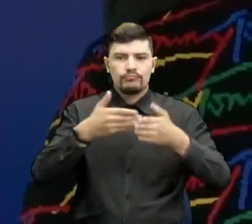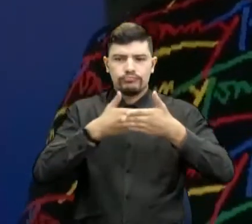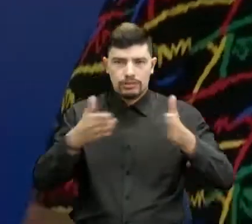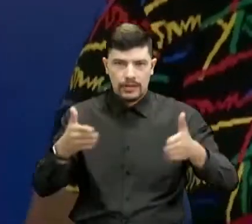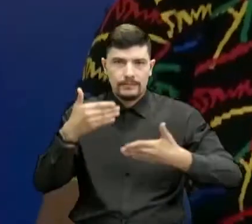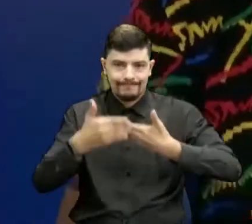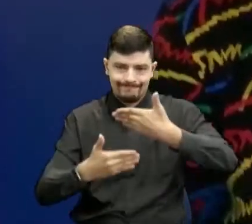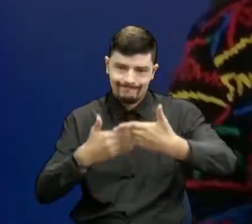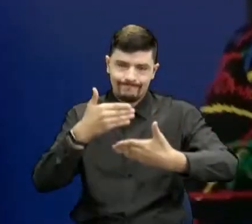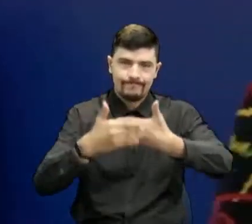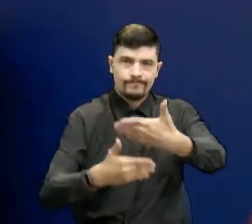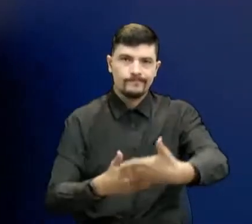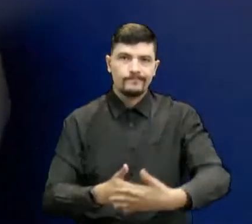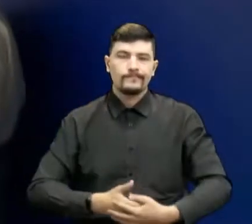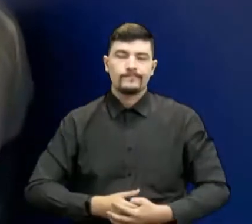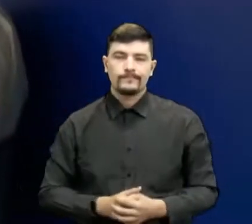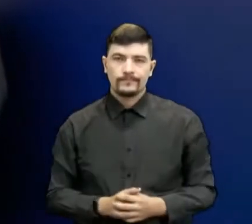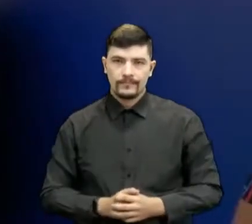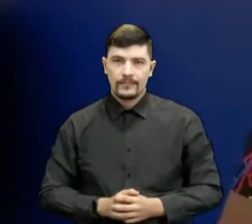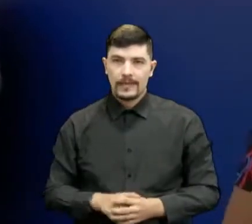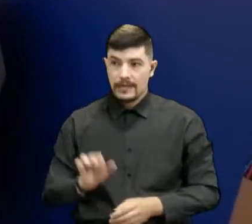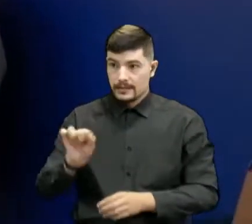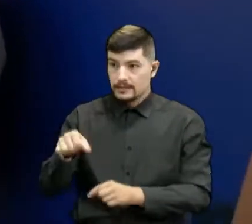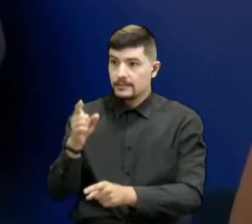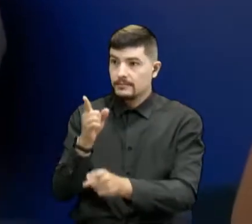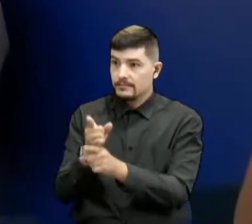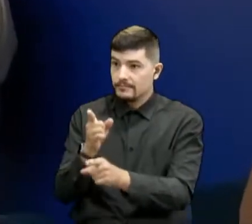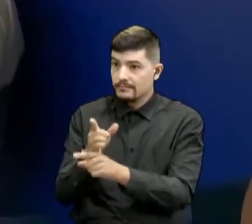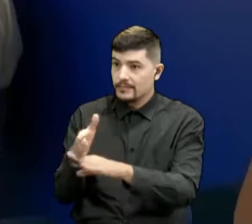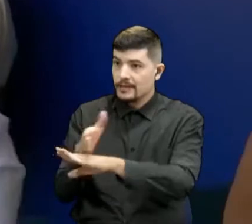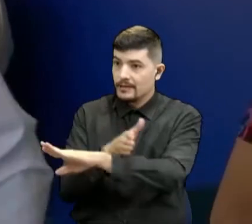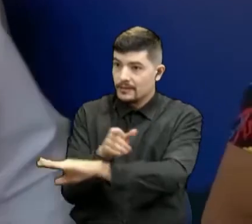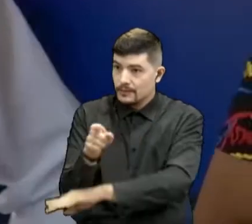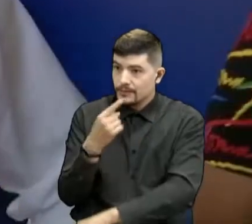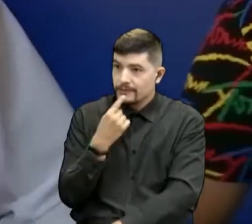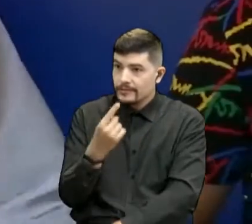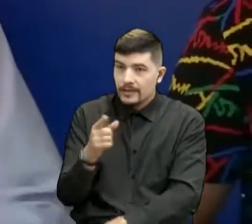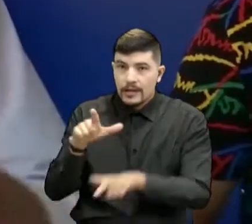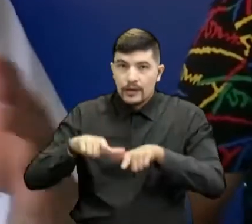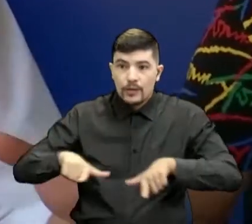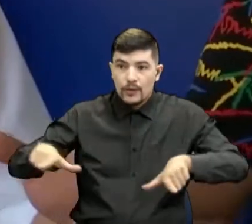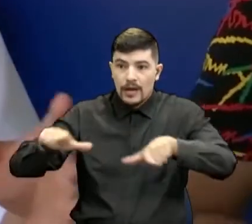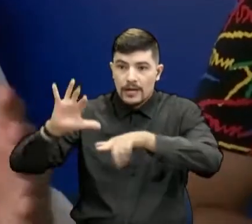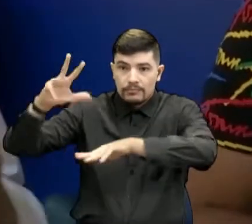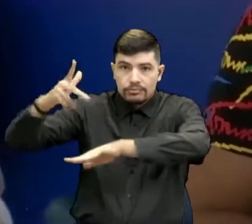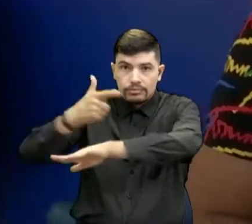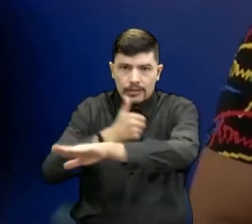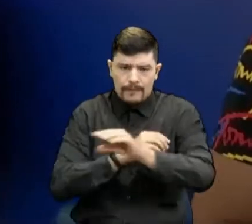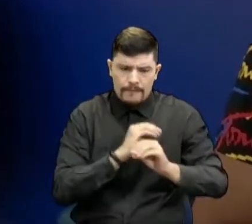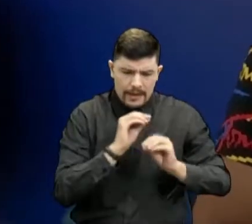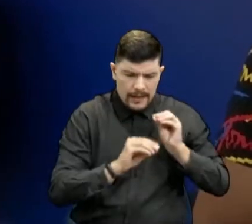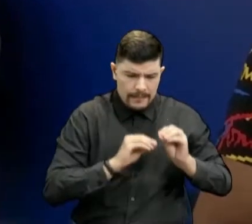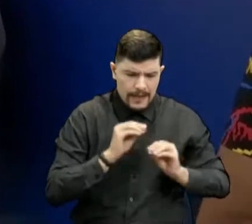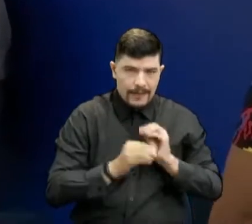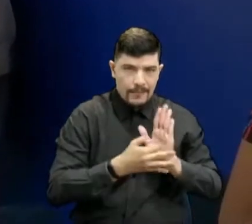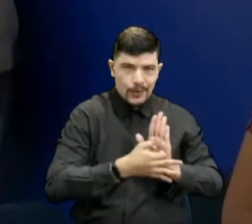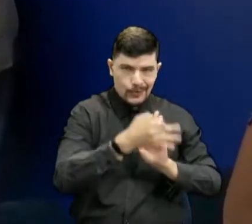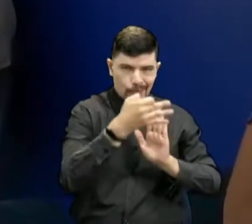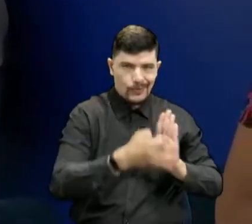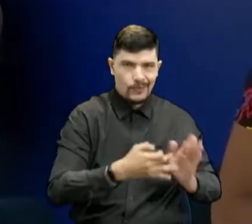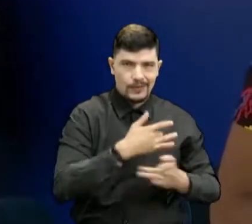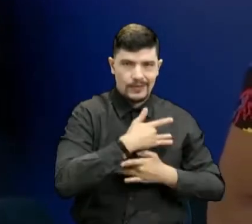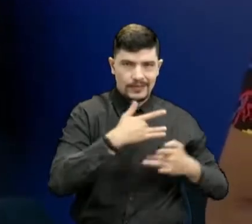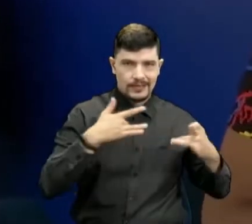lo ha manifestado Felipe, todos los establecimientos comerciales nocturnos de la capital del norte de Santander han preparado un protocolo de bioseguridad según